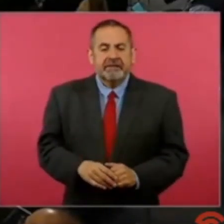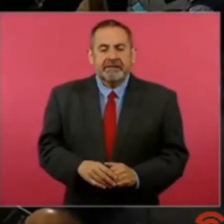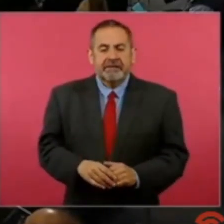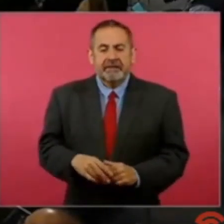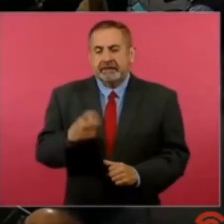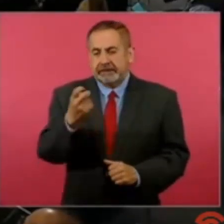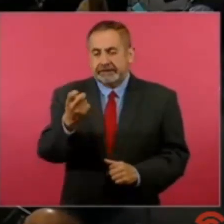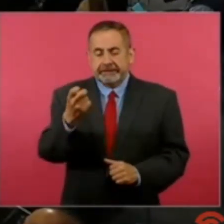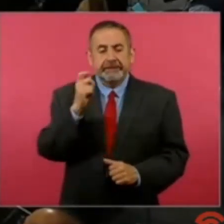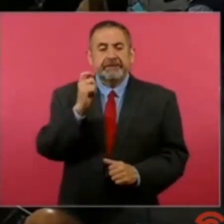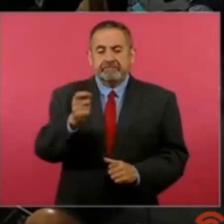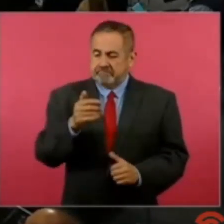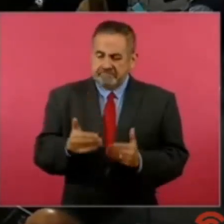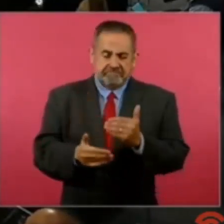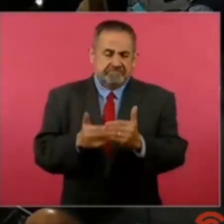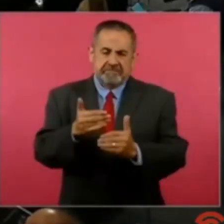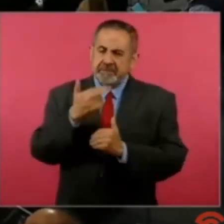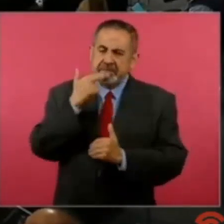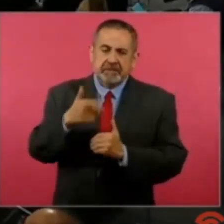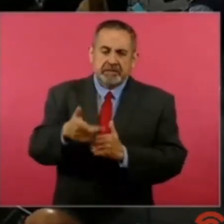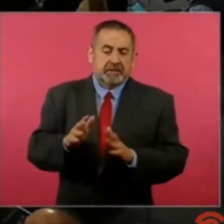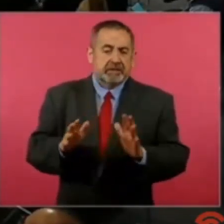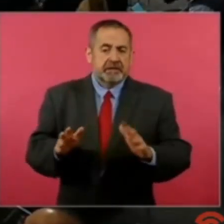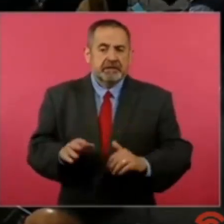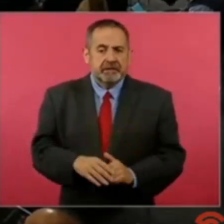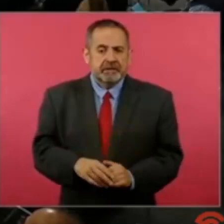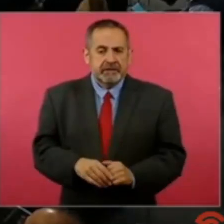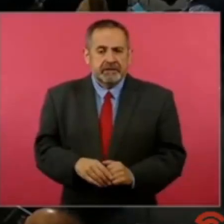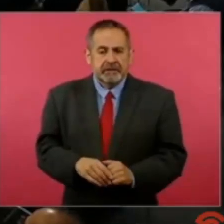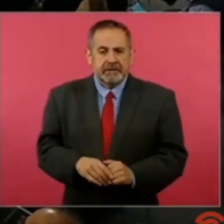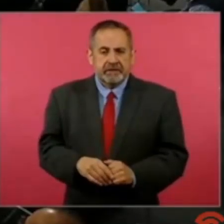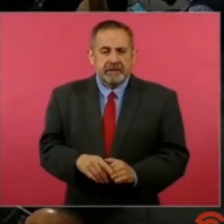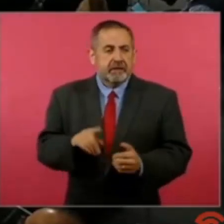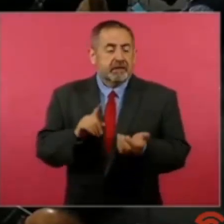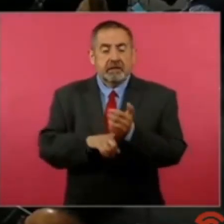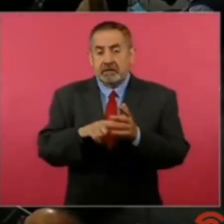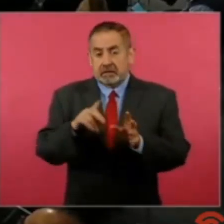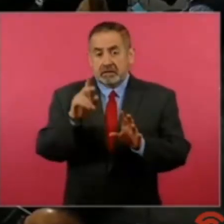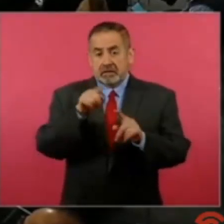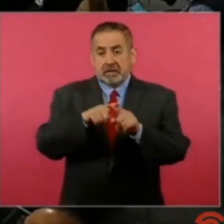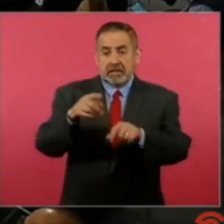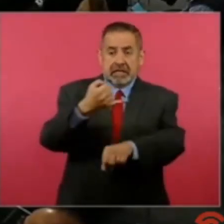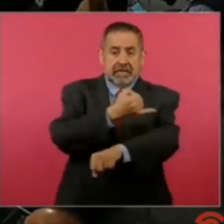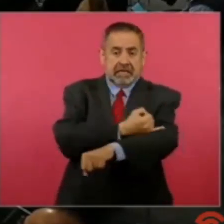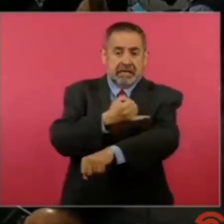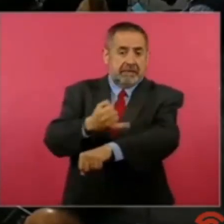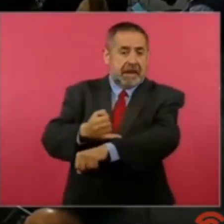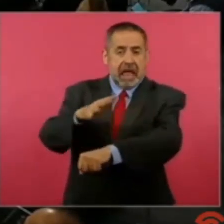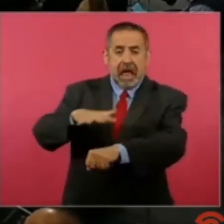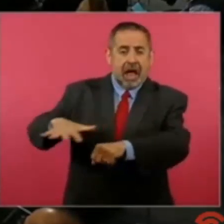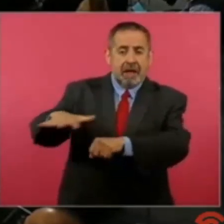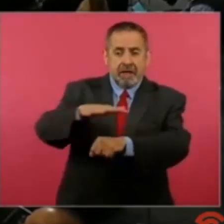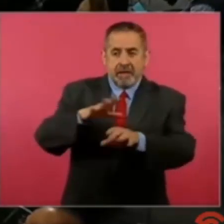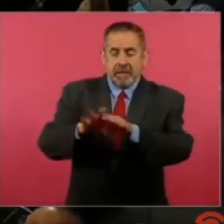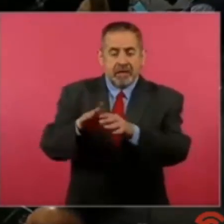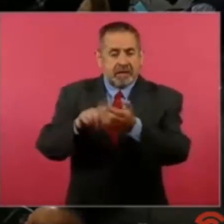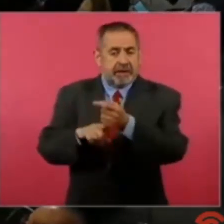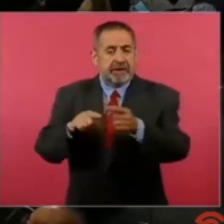Y es un avance. Y ni hablar de la gente de Iztapalapa y de